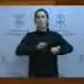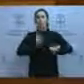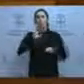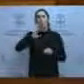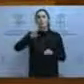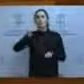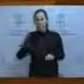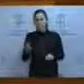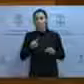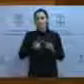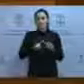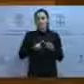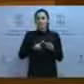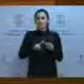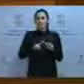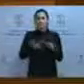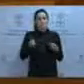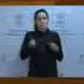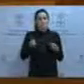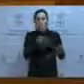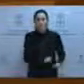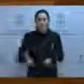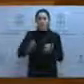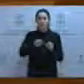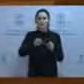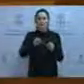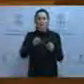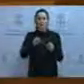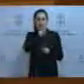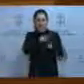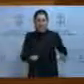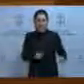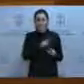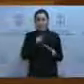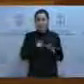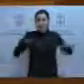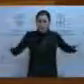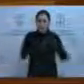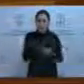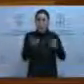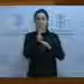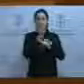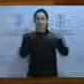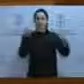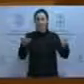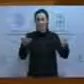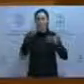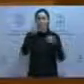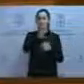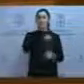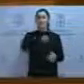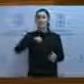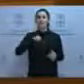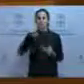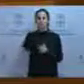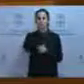Consumidores, desde la Defensoría del Pueblo, donde animan a los parlamentos y a las comunidades autónomas